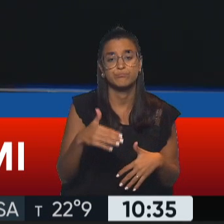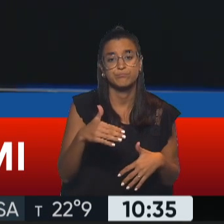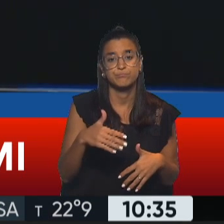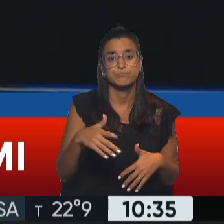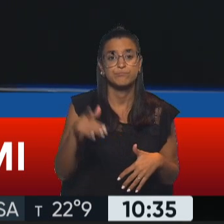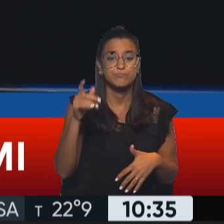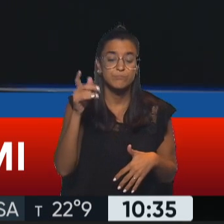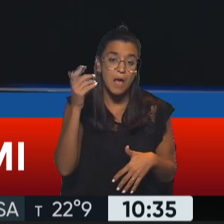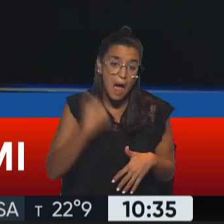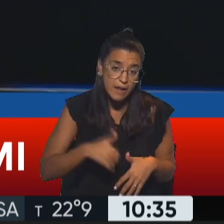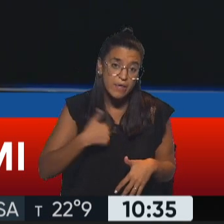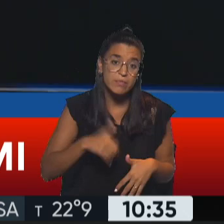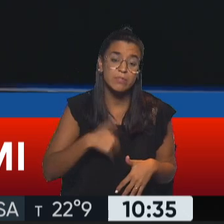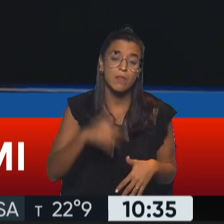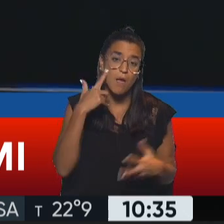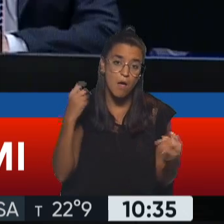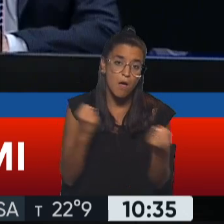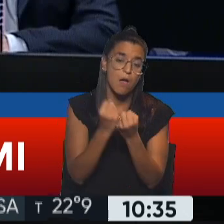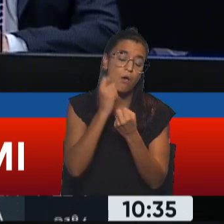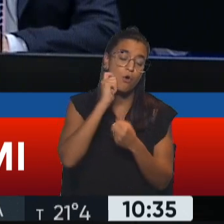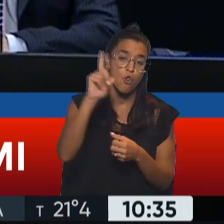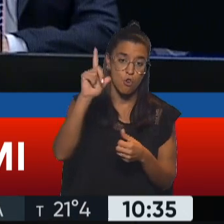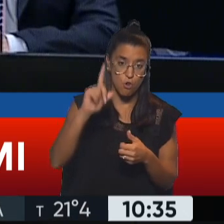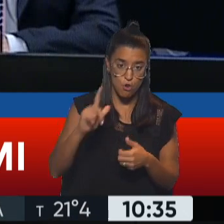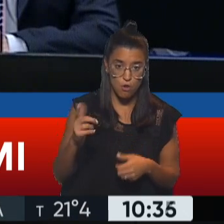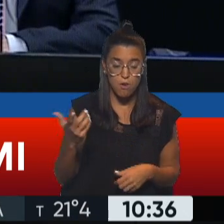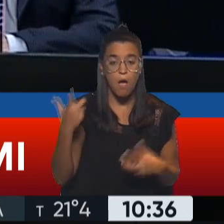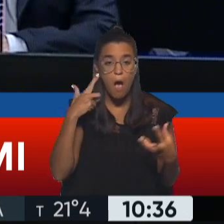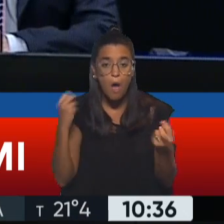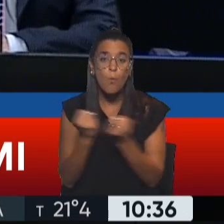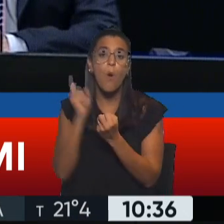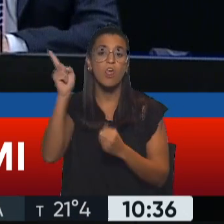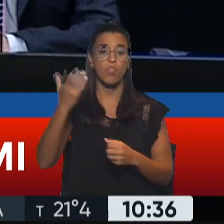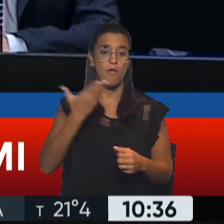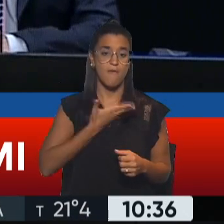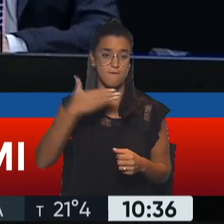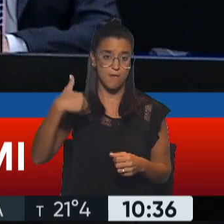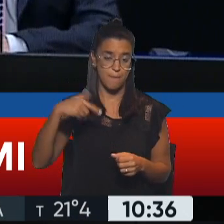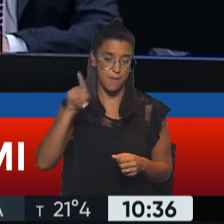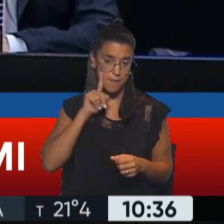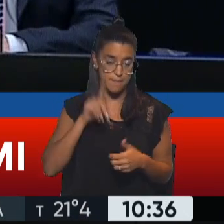Argentina accedió a un acuerdo con el Fondo Monetario Internacional.